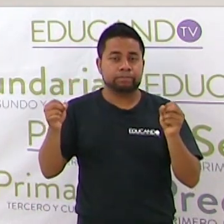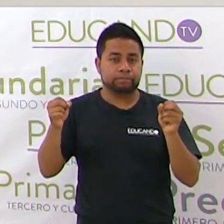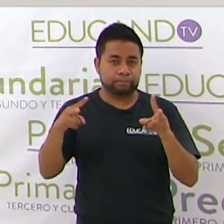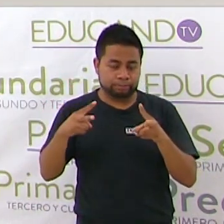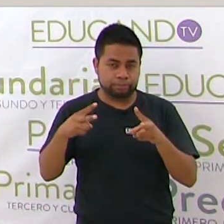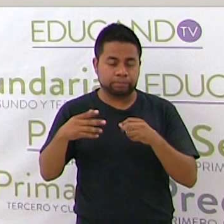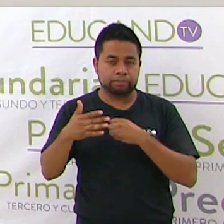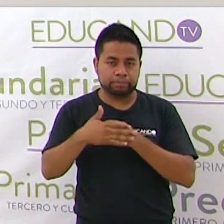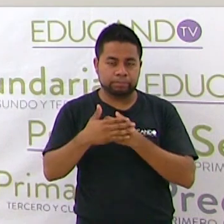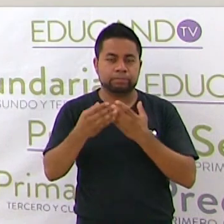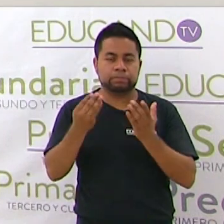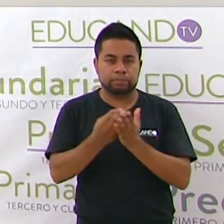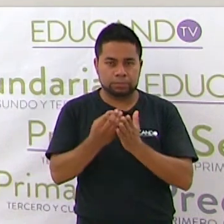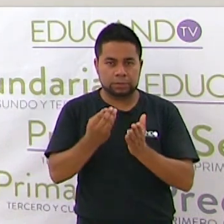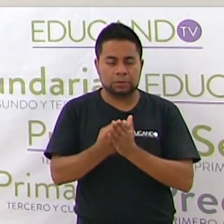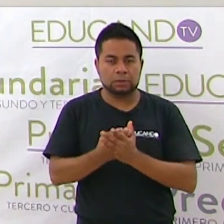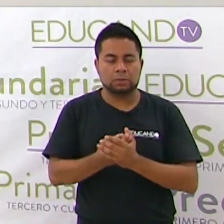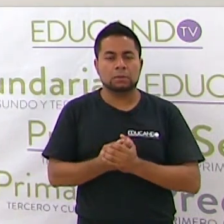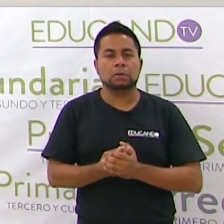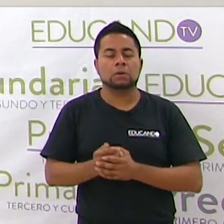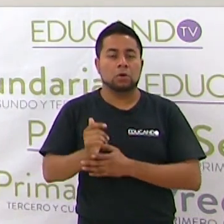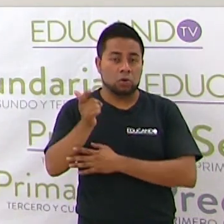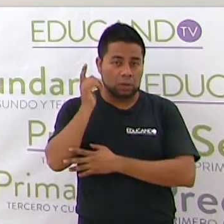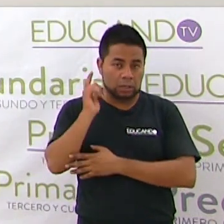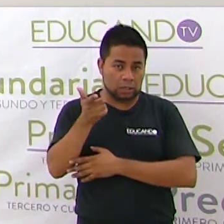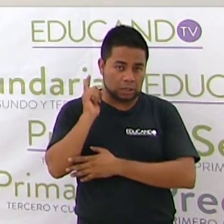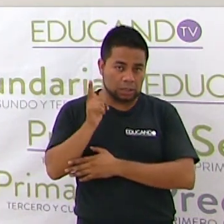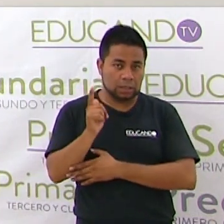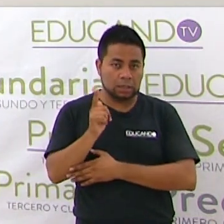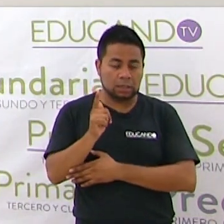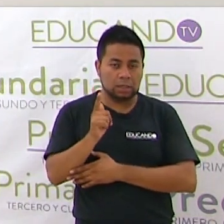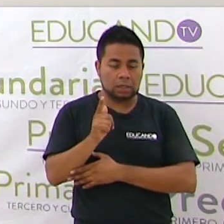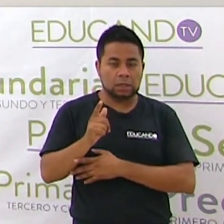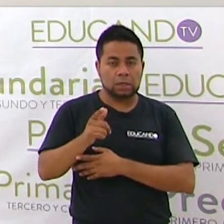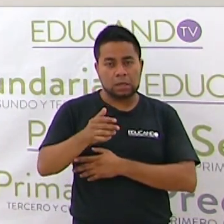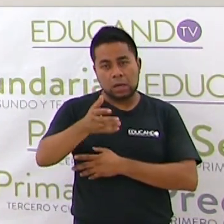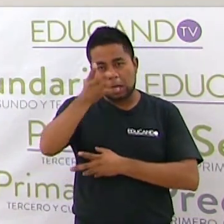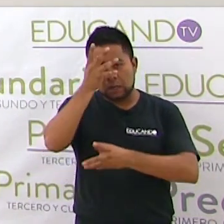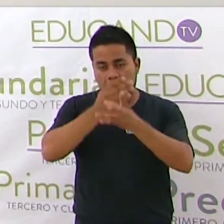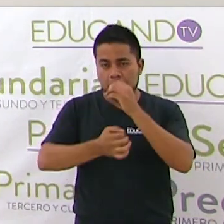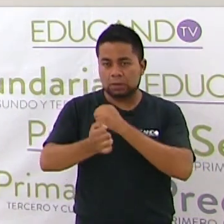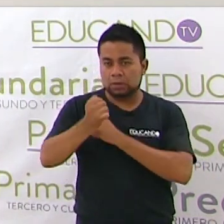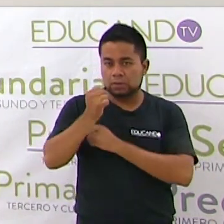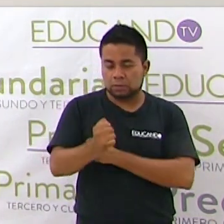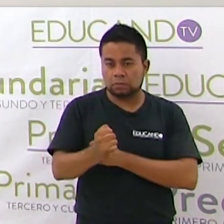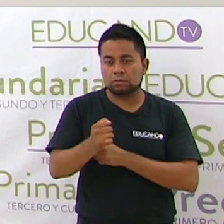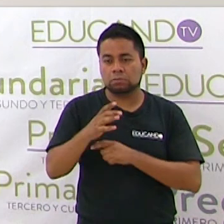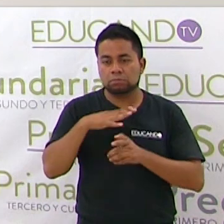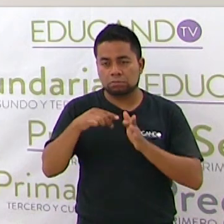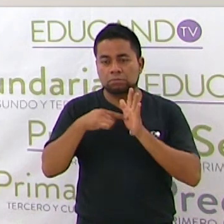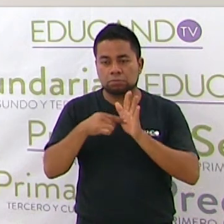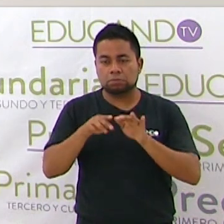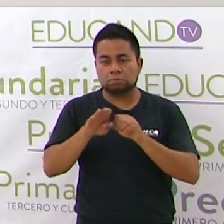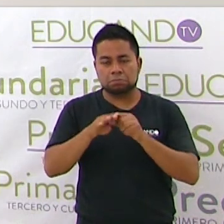niños y niñas, en la próxima sesión. Espero que puedan aprender muchísimo y vamos a demostrarlo